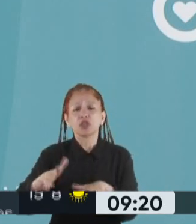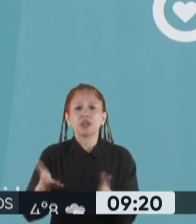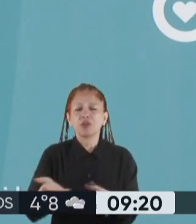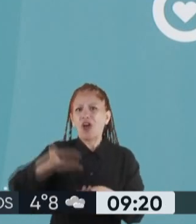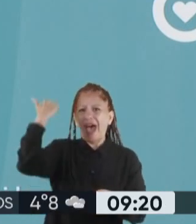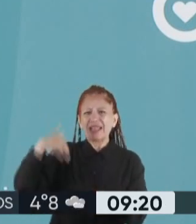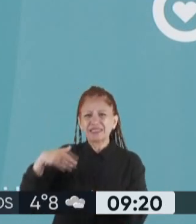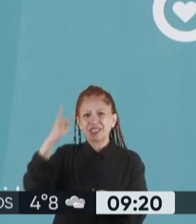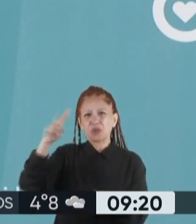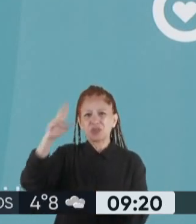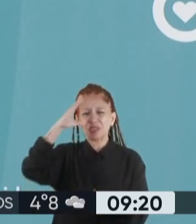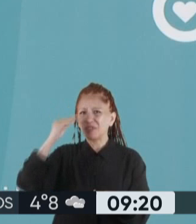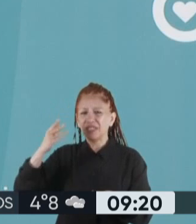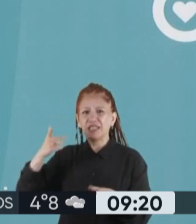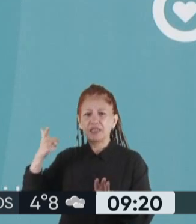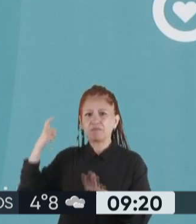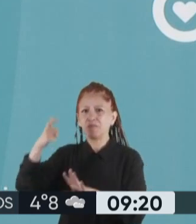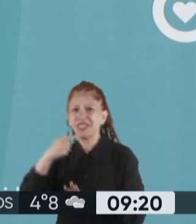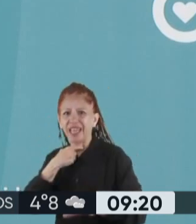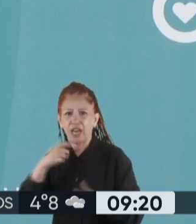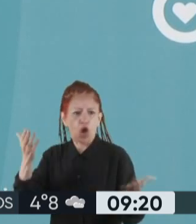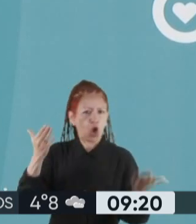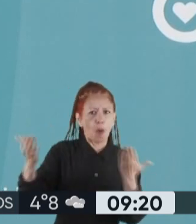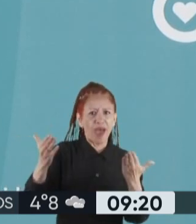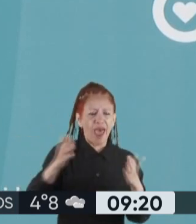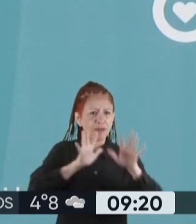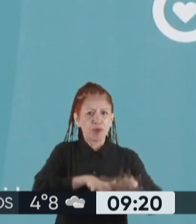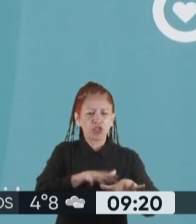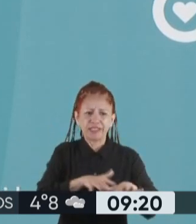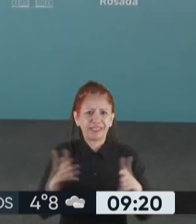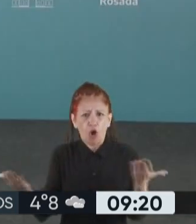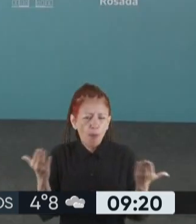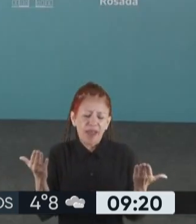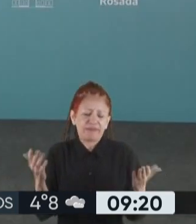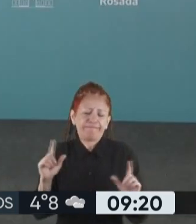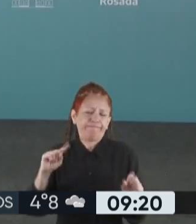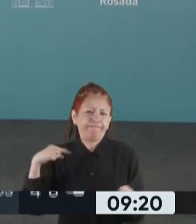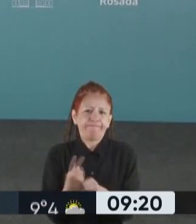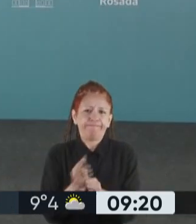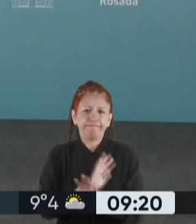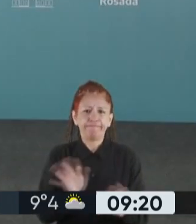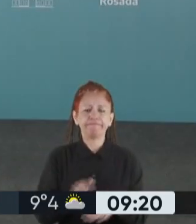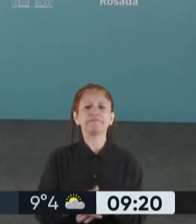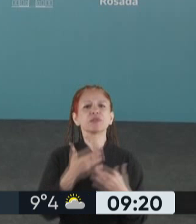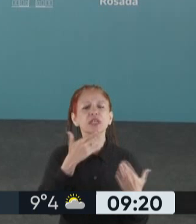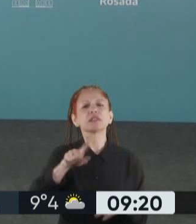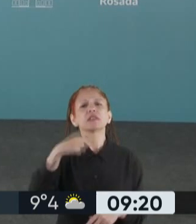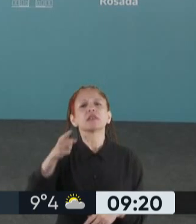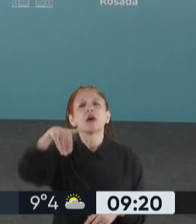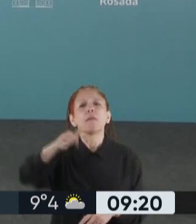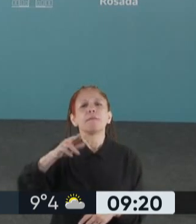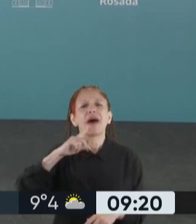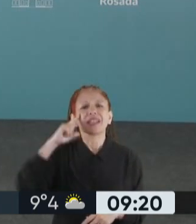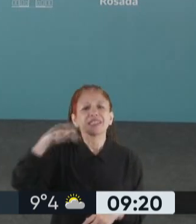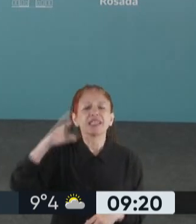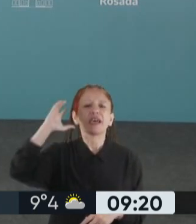magnicidio con un piquete, la verdad es que me niego terminantemente a compararlo. Muchas gracias. Martín Fernández, de Radio Ciudad.